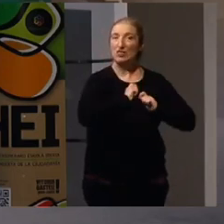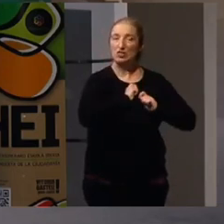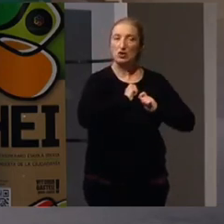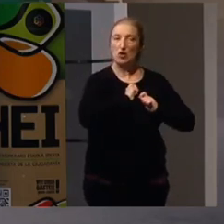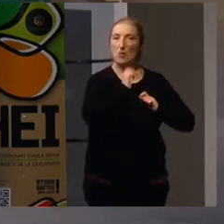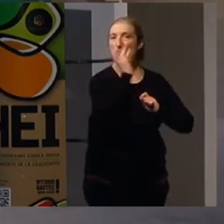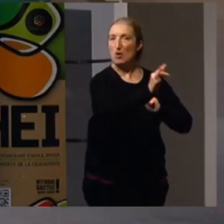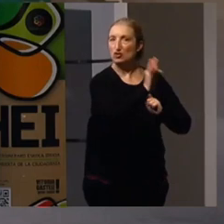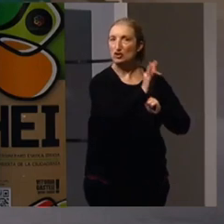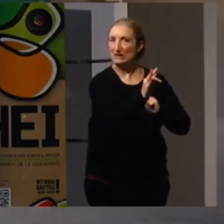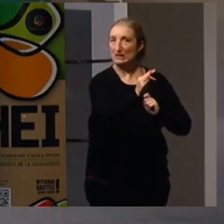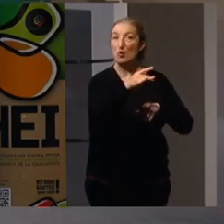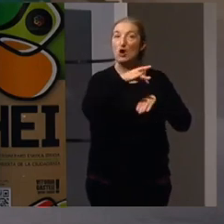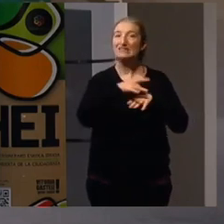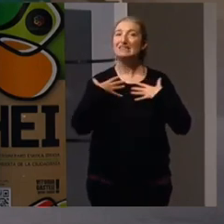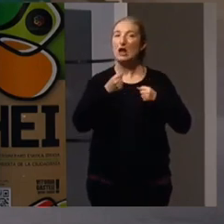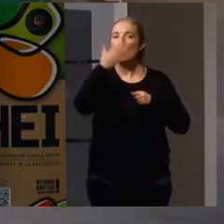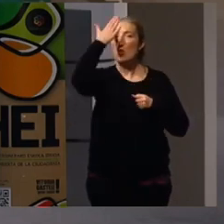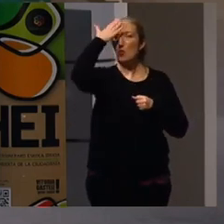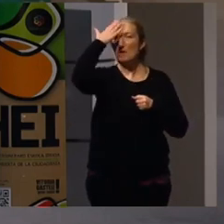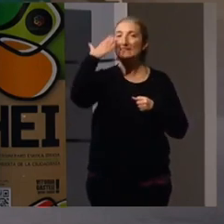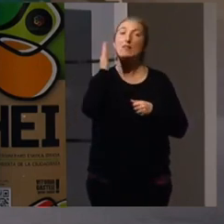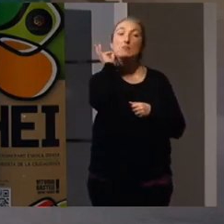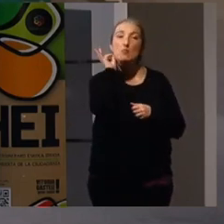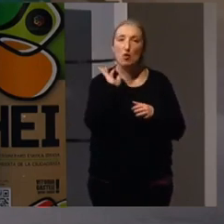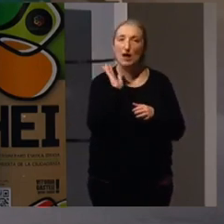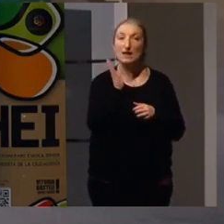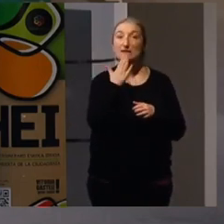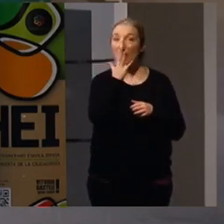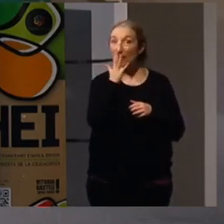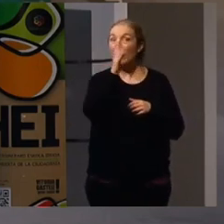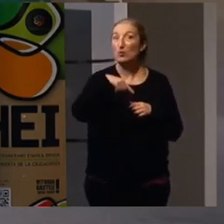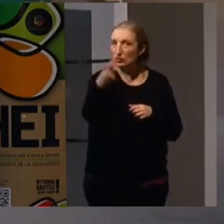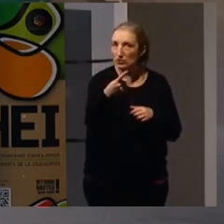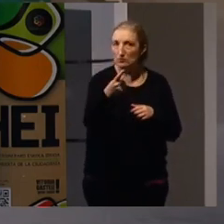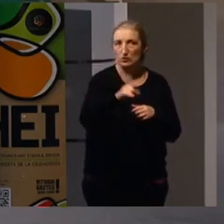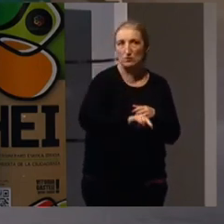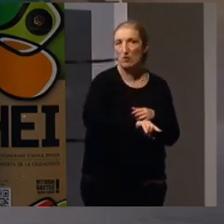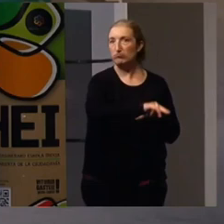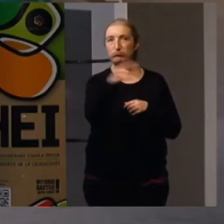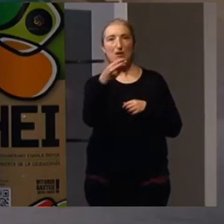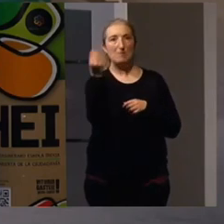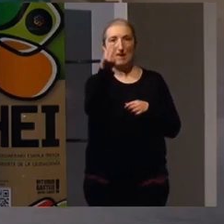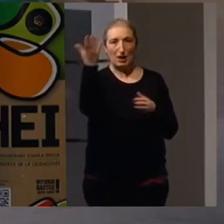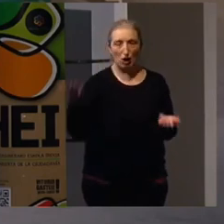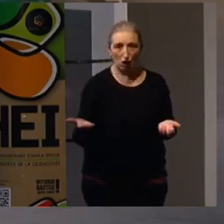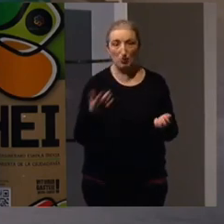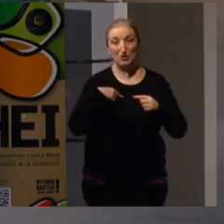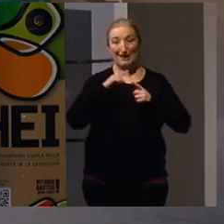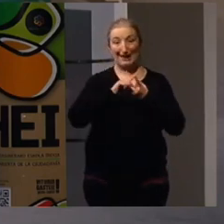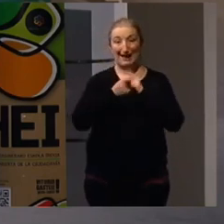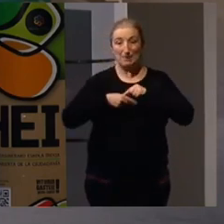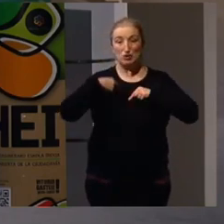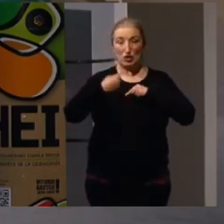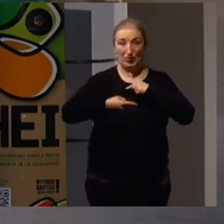un impacto muy positivo en la salud mental de las mujeres de esa zona en los 5 años siguientes, ¿vale? Porque todos los cambios de día a día y todos